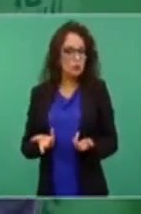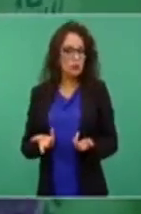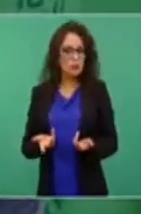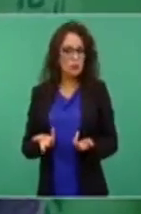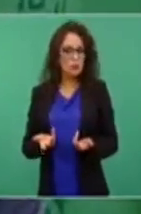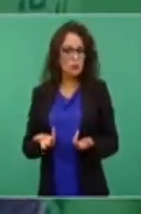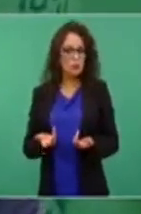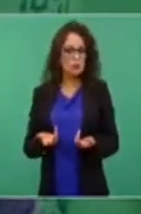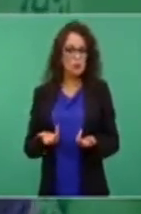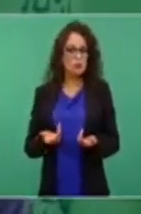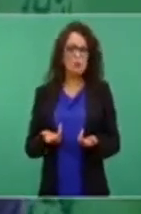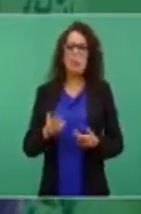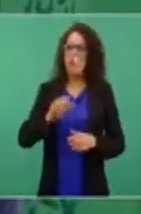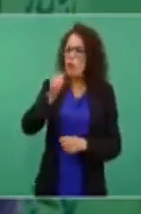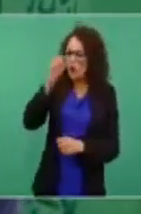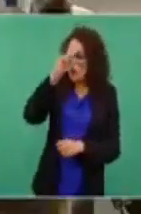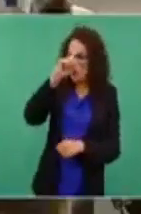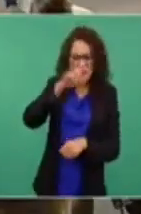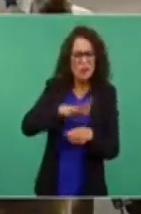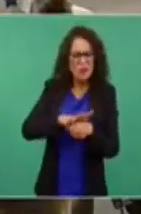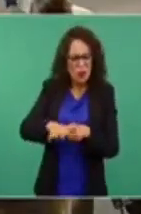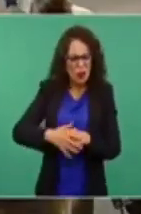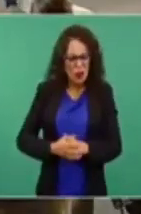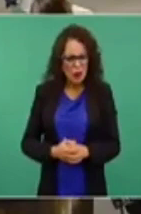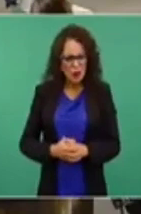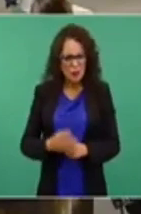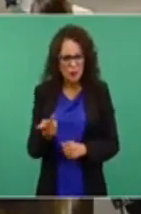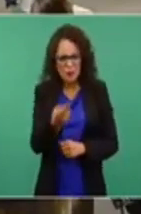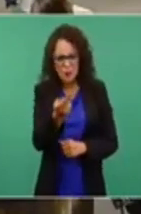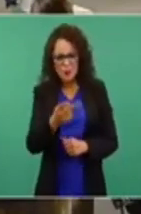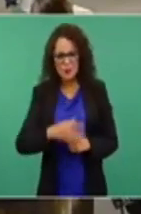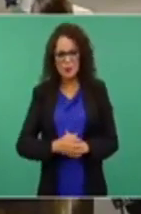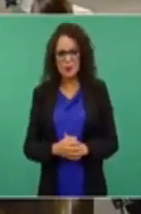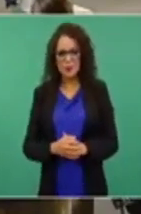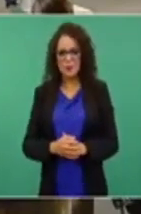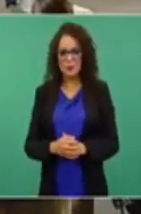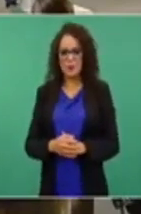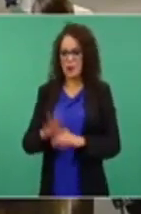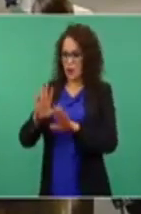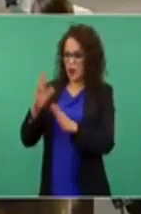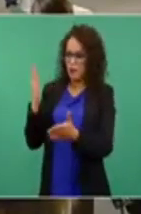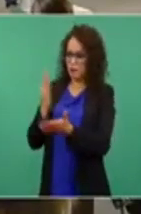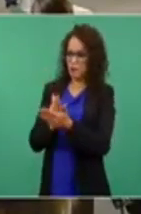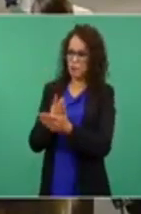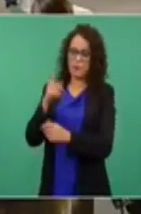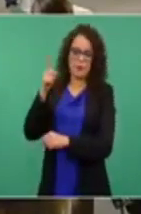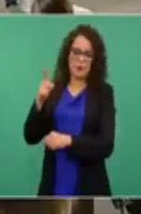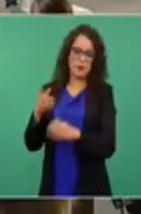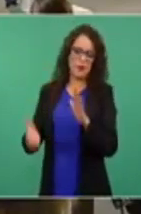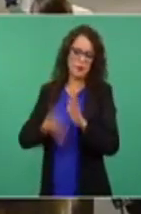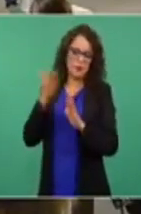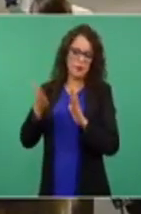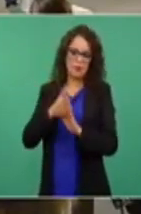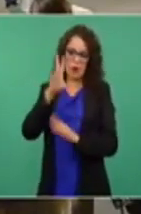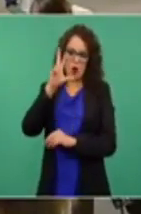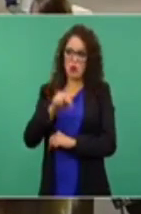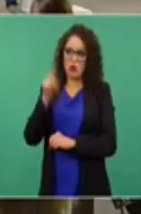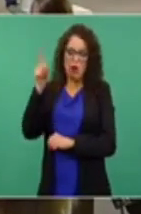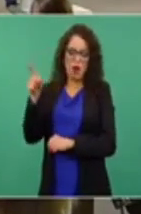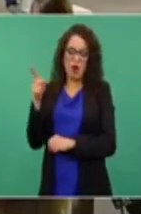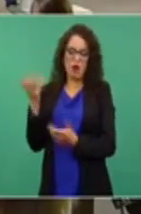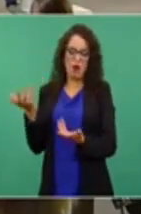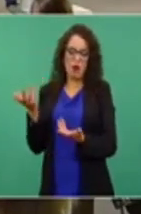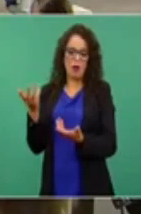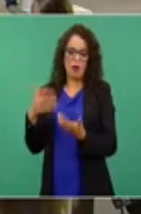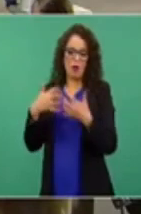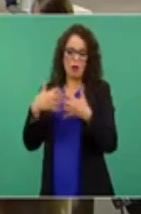¿O qué otra cosa recomiendan? Que se suspenda la refinería de Dos Bocas, que es obviamente descabellado y yo creo que usted no lo va a